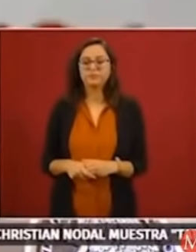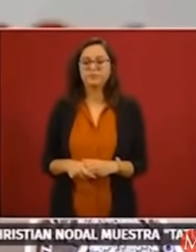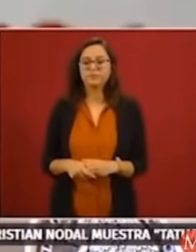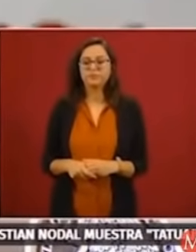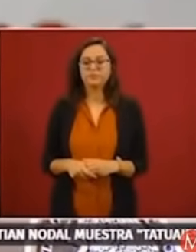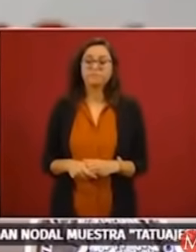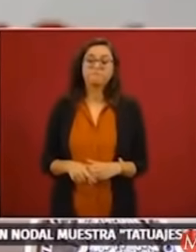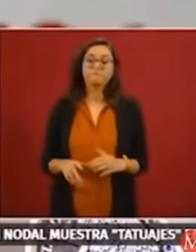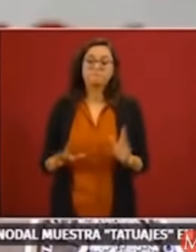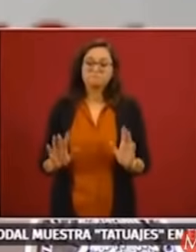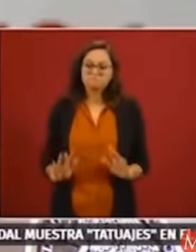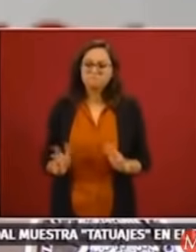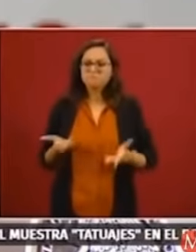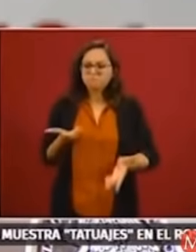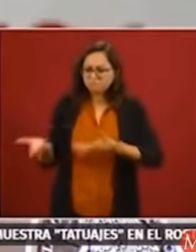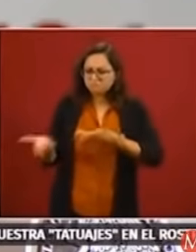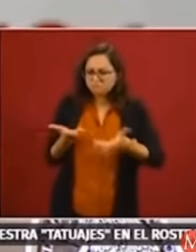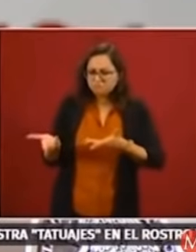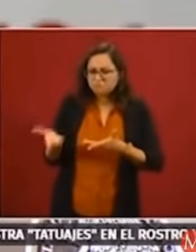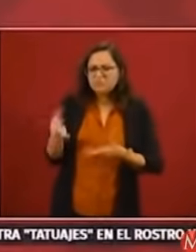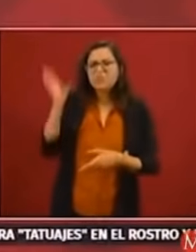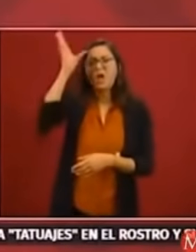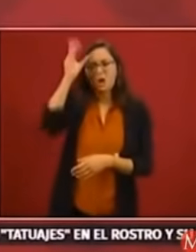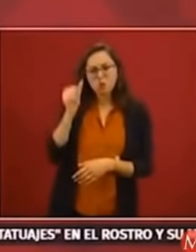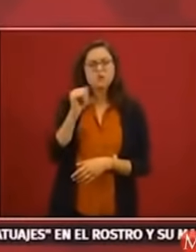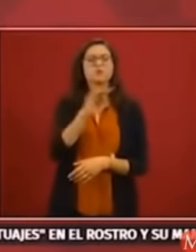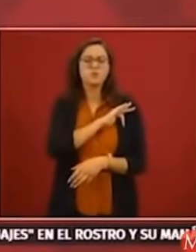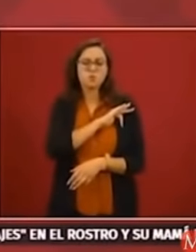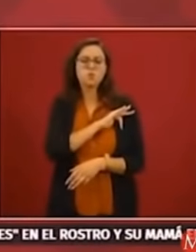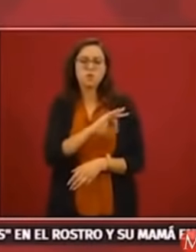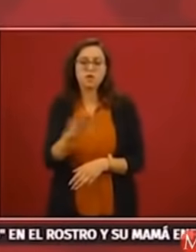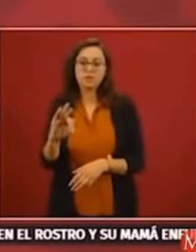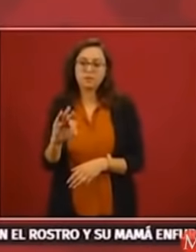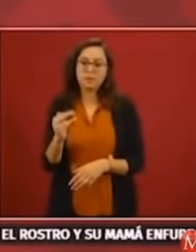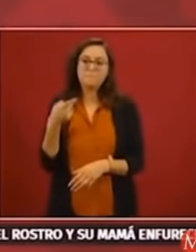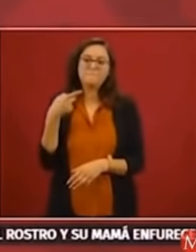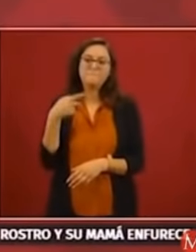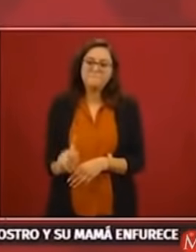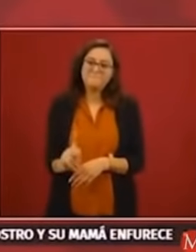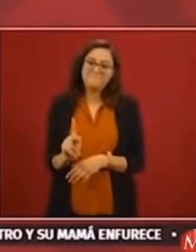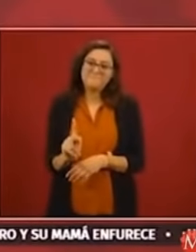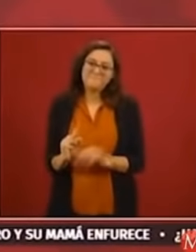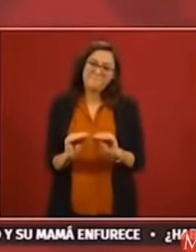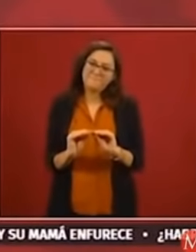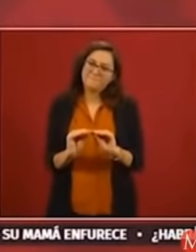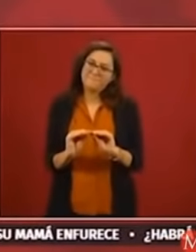y se puede llegar a un acuerdo con la empresa, pero desde luego